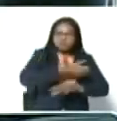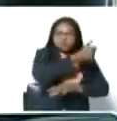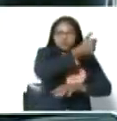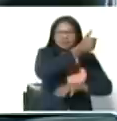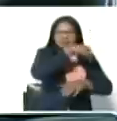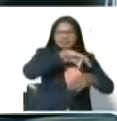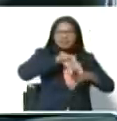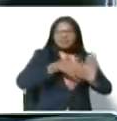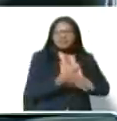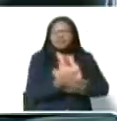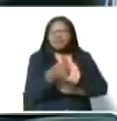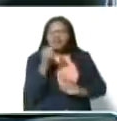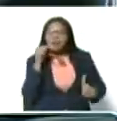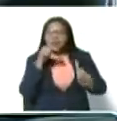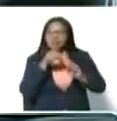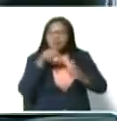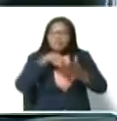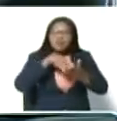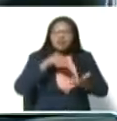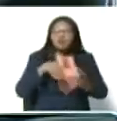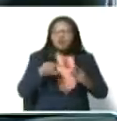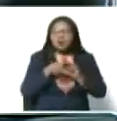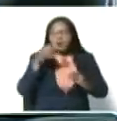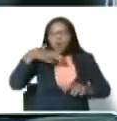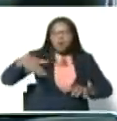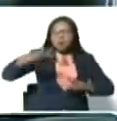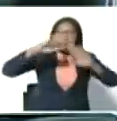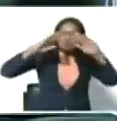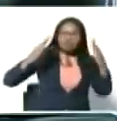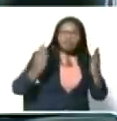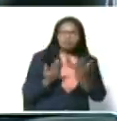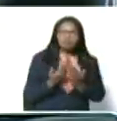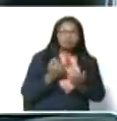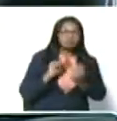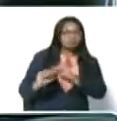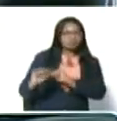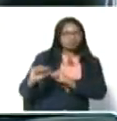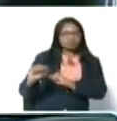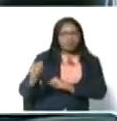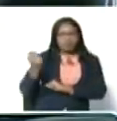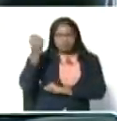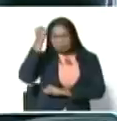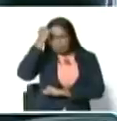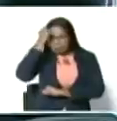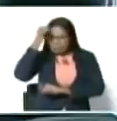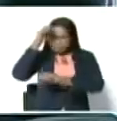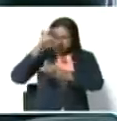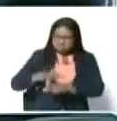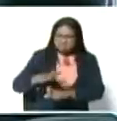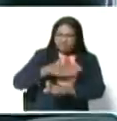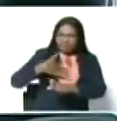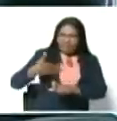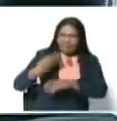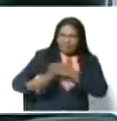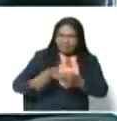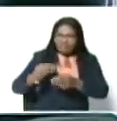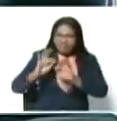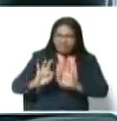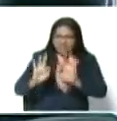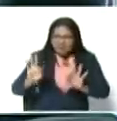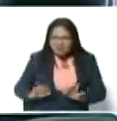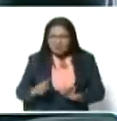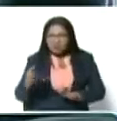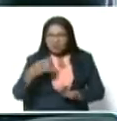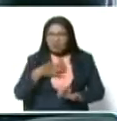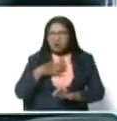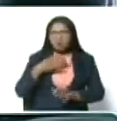tenido como uno de sus objetivos colocar a los pueblos del mundo como incapaces, ¿no? Tratar de mostrarlos como incapaces, mostrarlo como que no